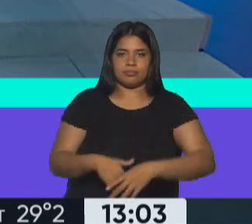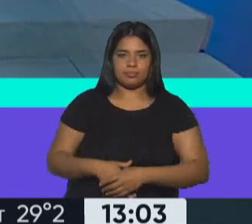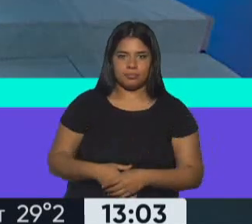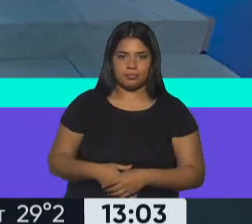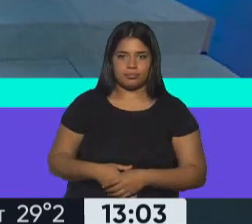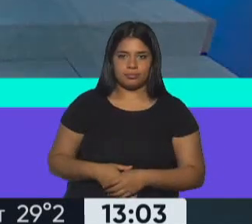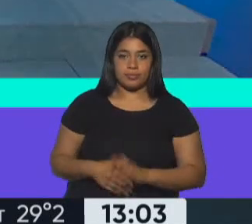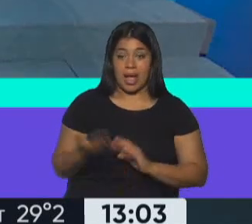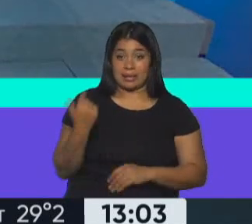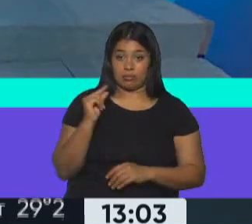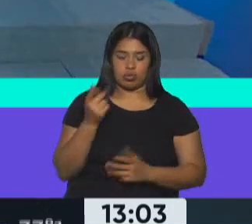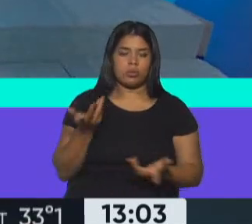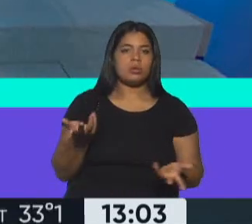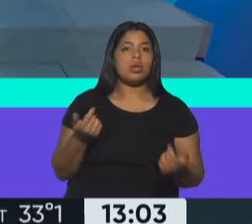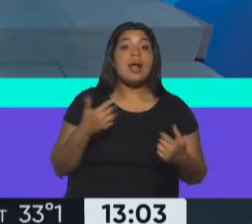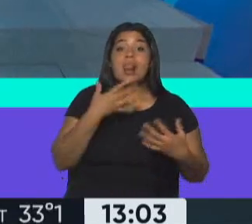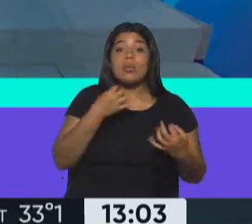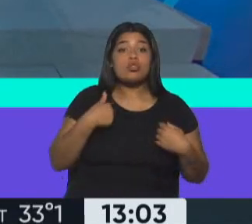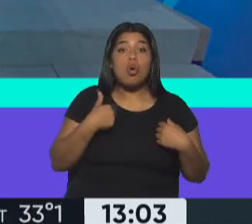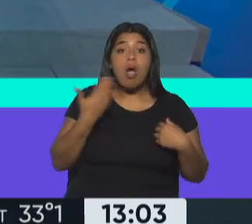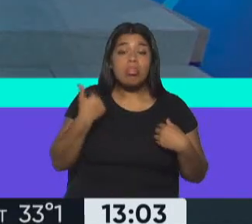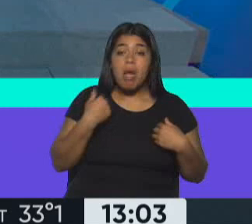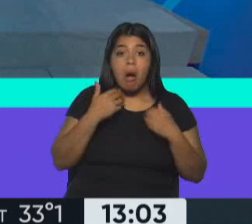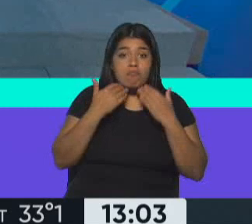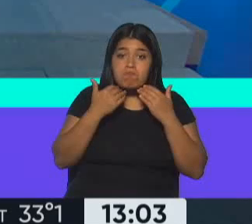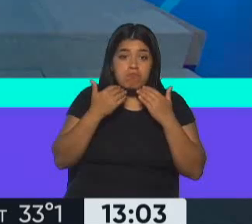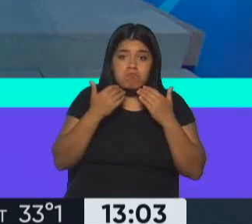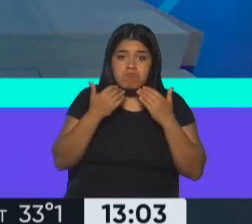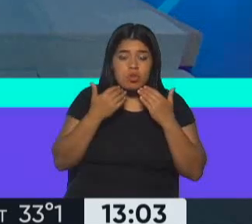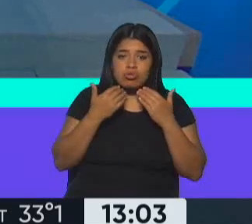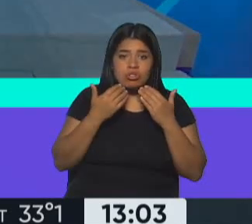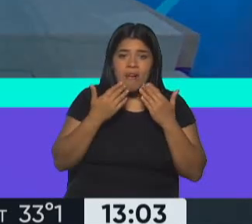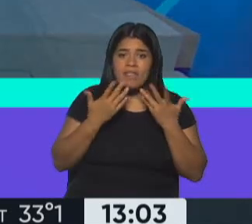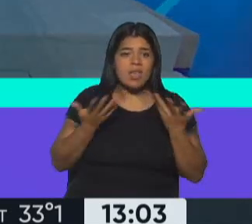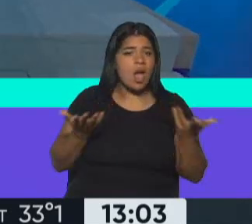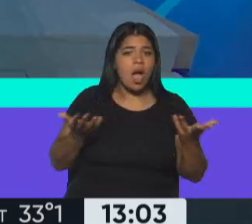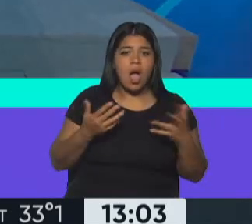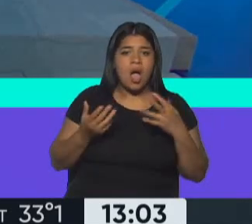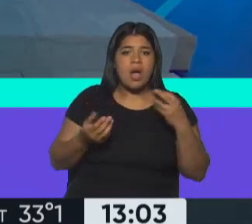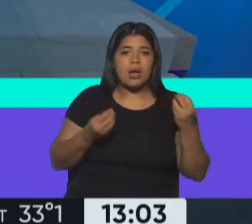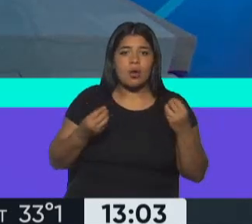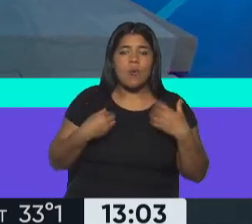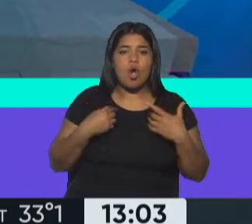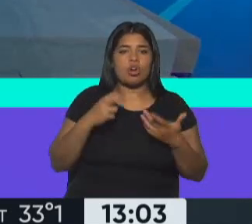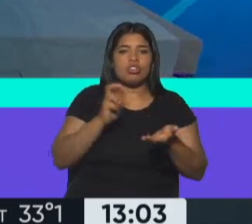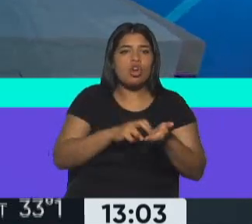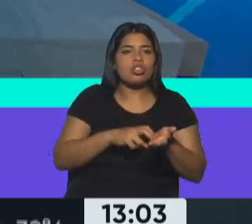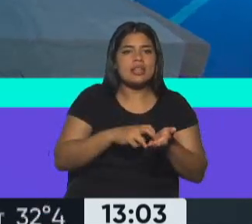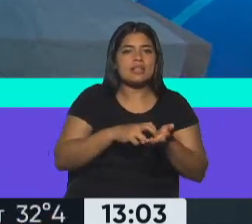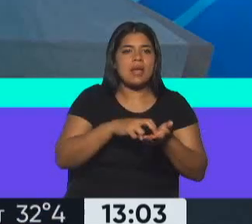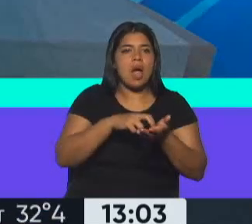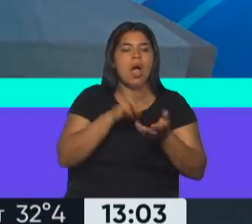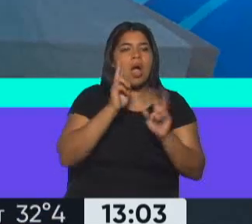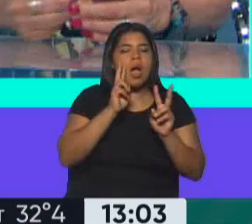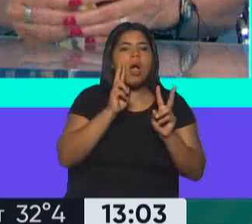y yo no sabía no sabía qué es lo que me iba a producir esa noticia pero cuando me fui a